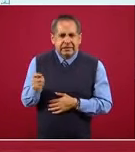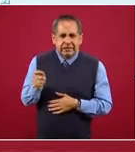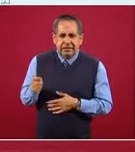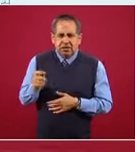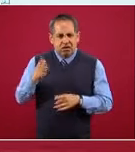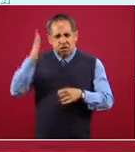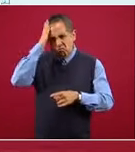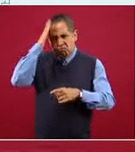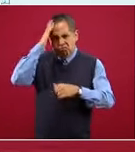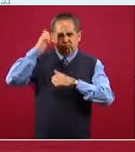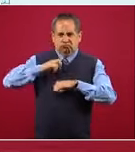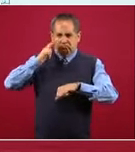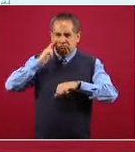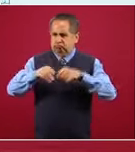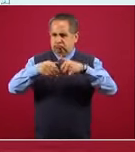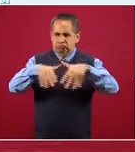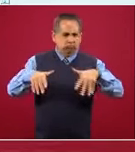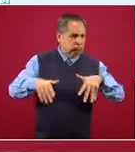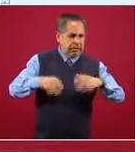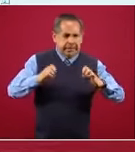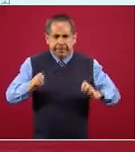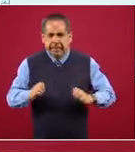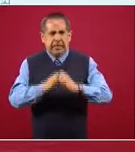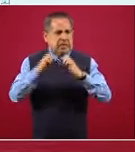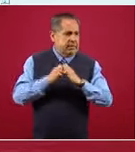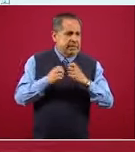el cerebrito del sistema de atención médica de